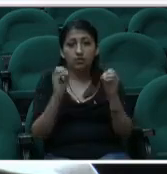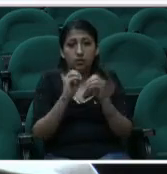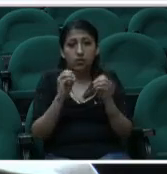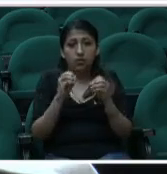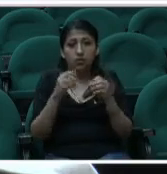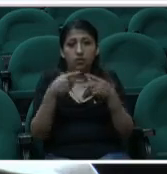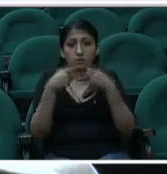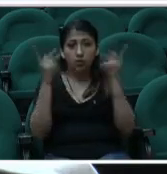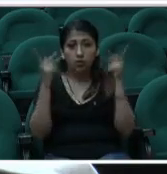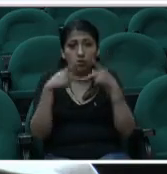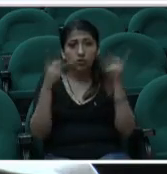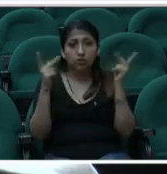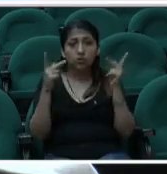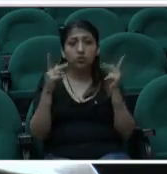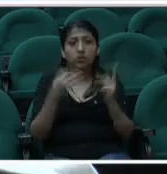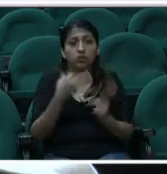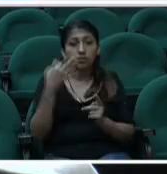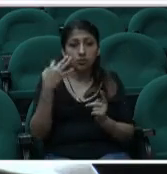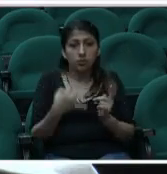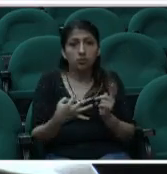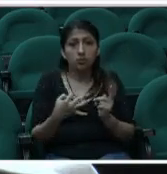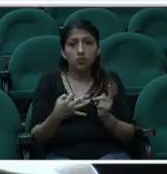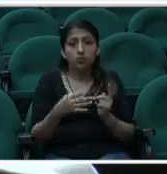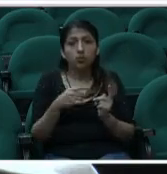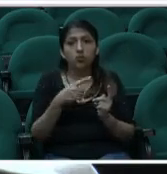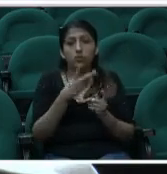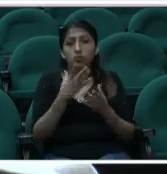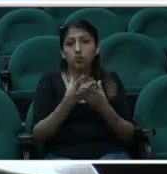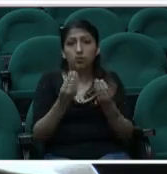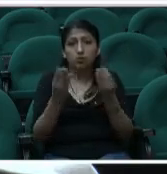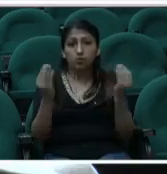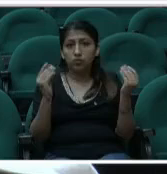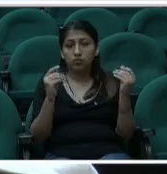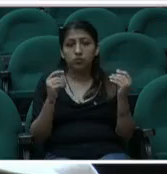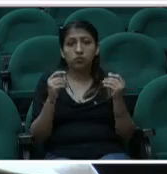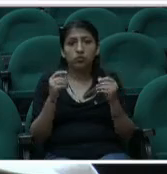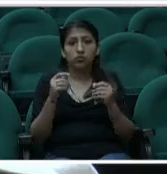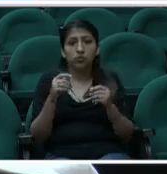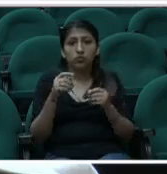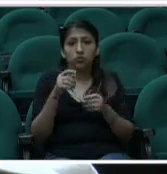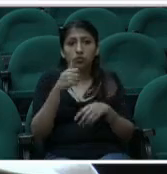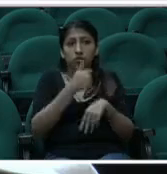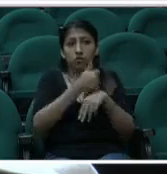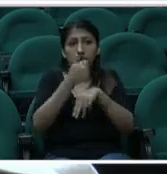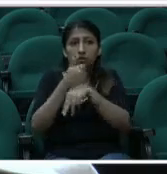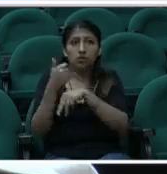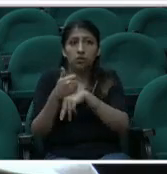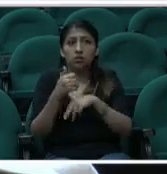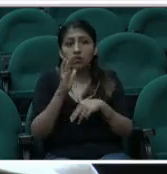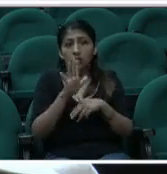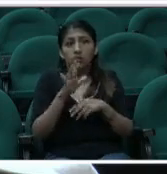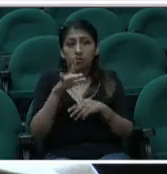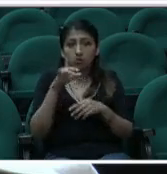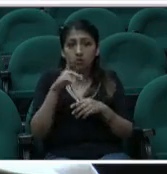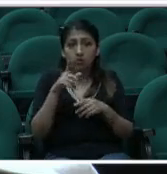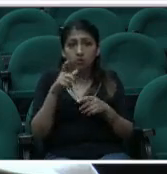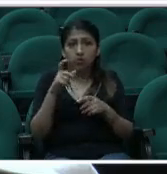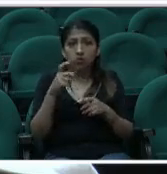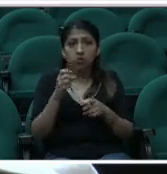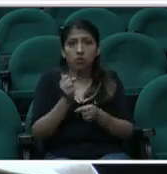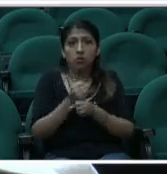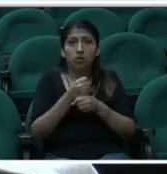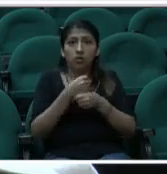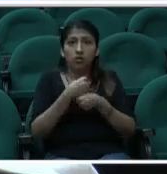una campaña austera sin duda creo que muchos candidatos en esta lid electoral hemos